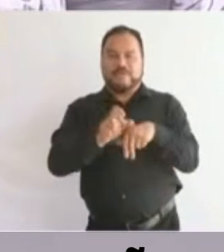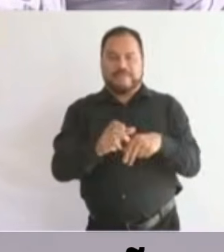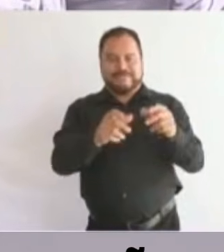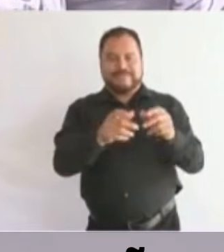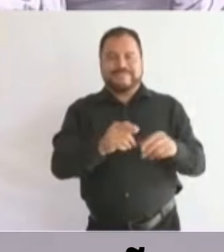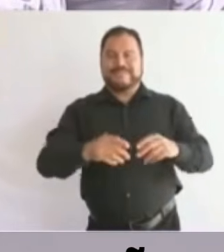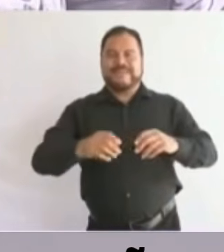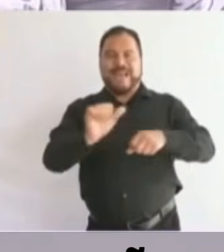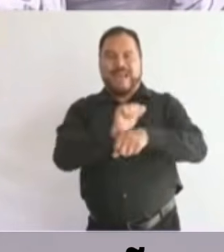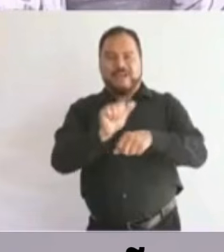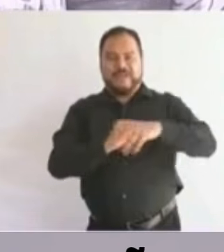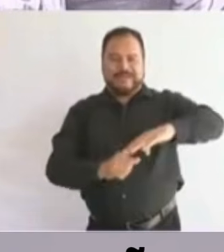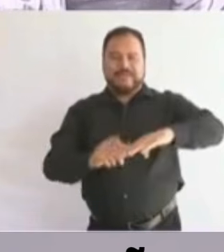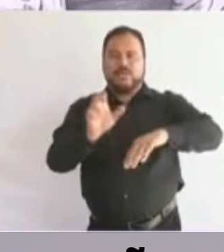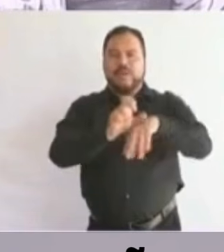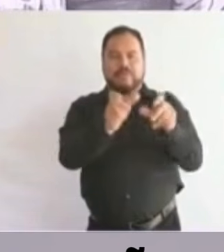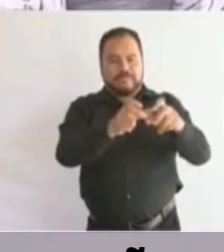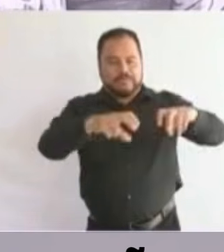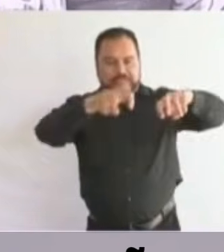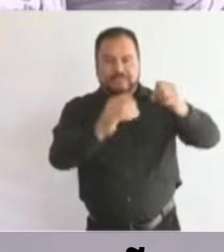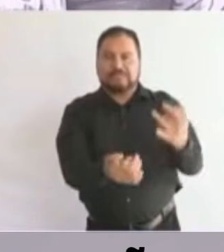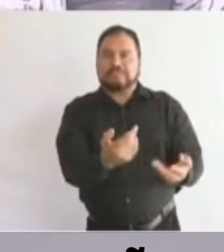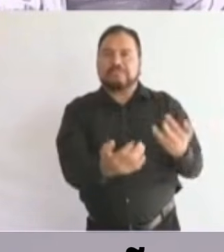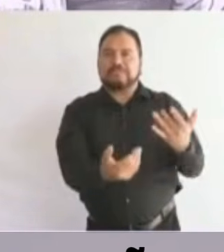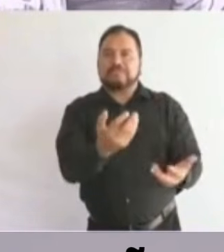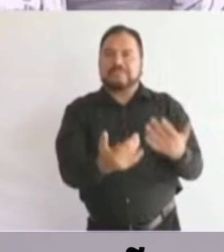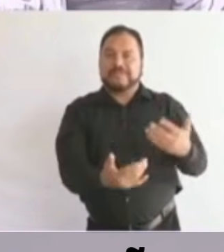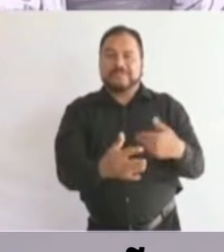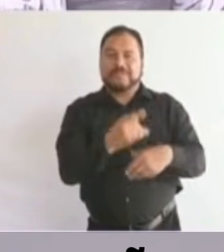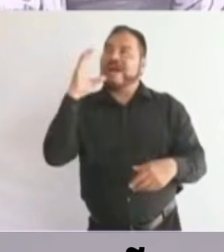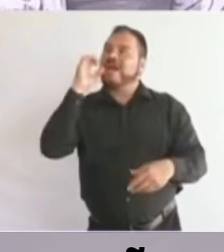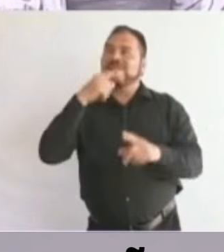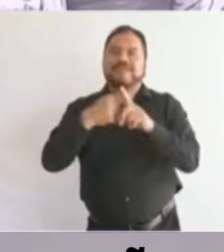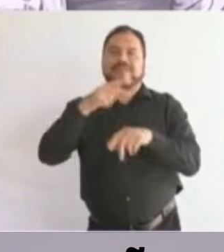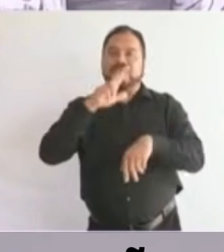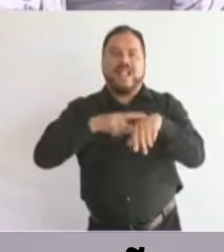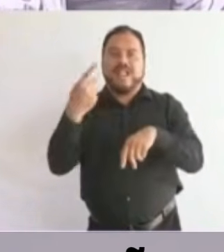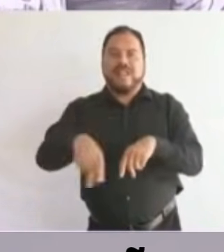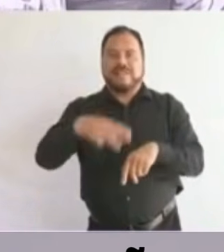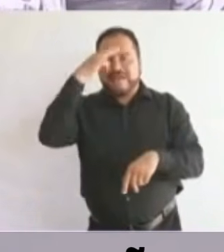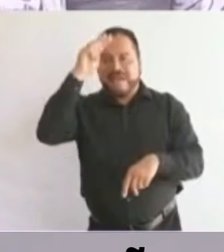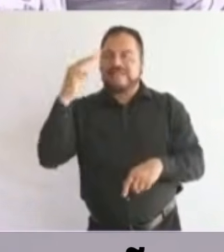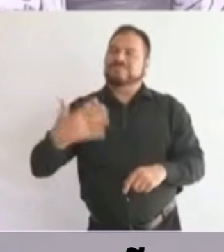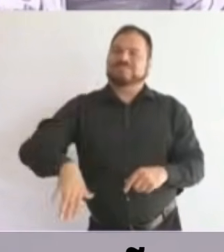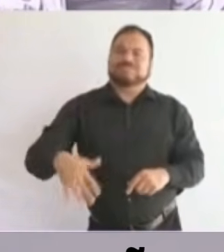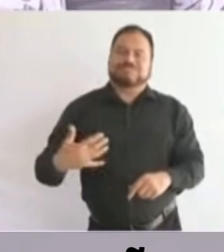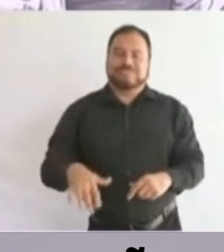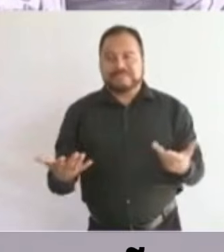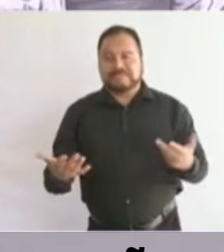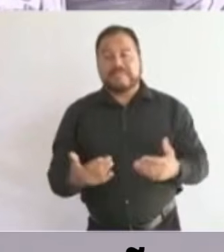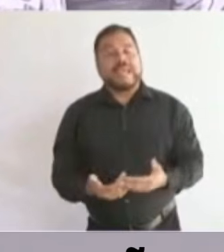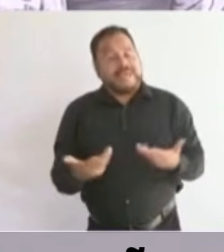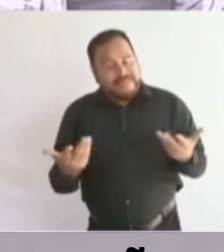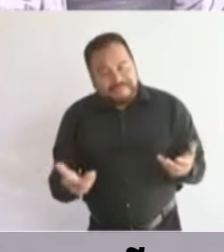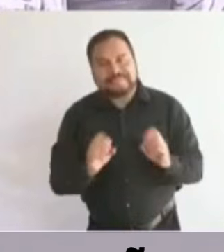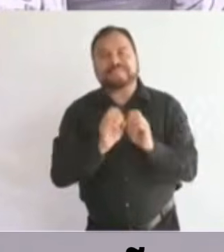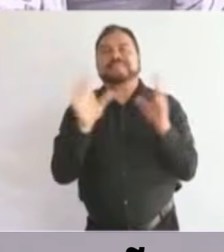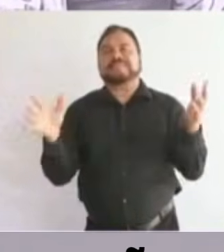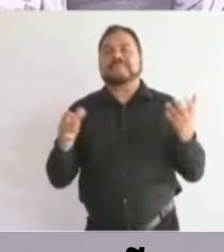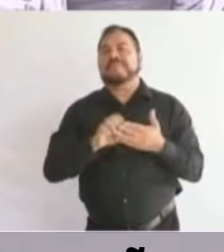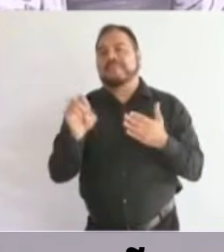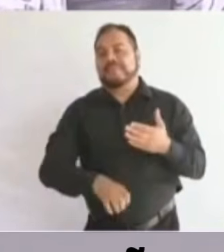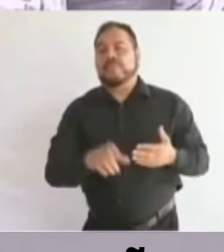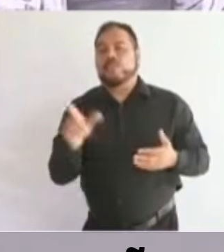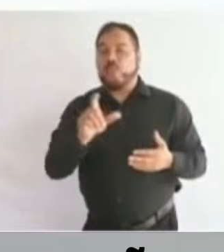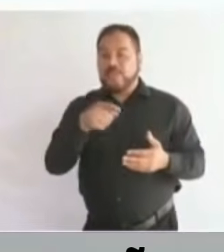carro, nada más con la temperatura ambiente. Y obviamente, pues la gente cuando hay